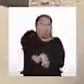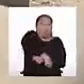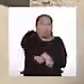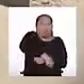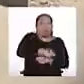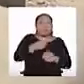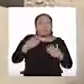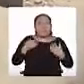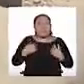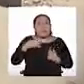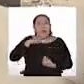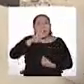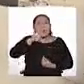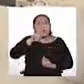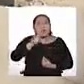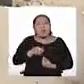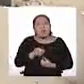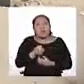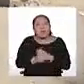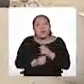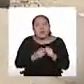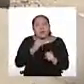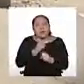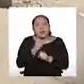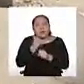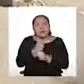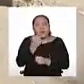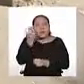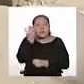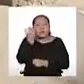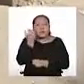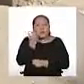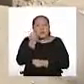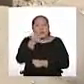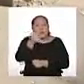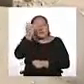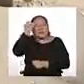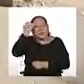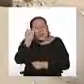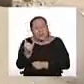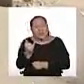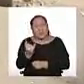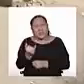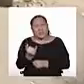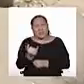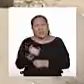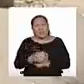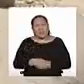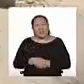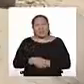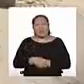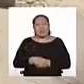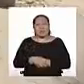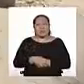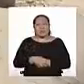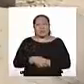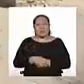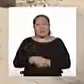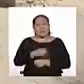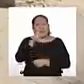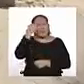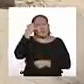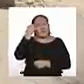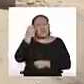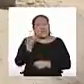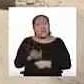4.000 años de antigüedad. ¿Se imaginan? ¿Han pensado por un segundo